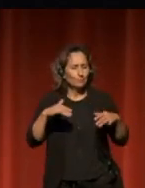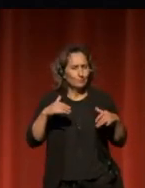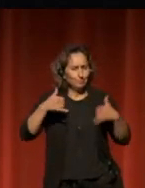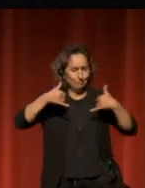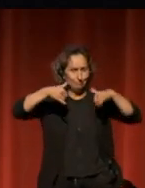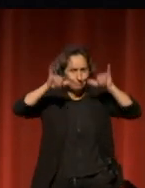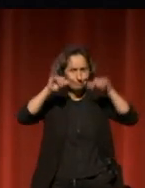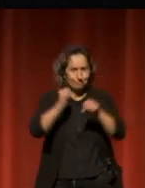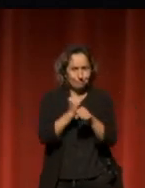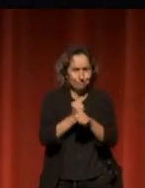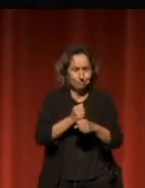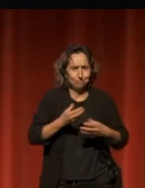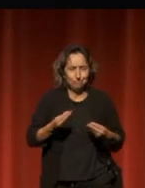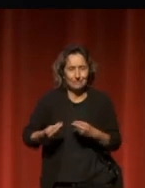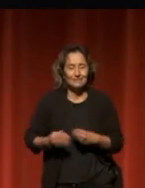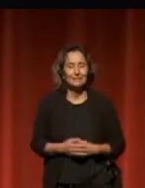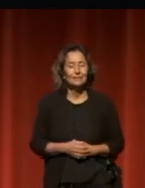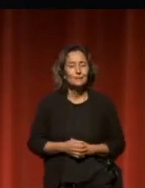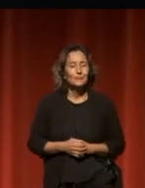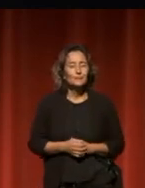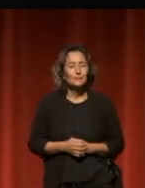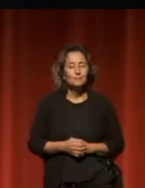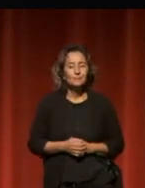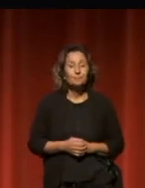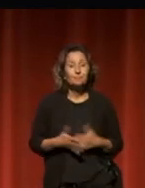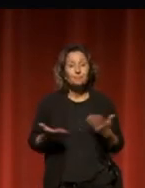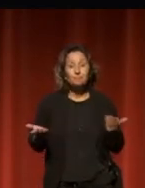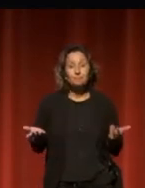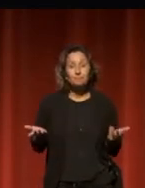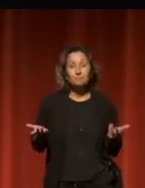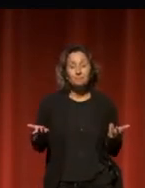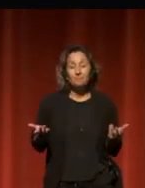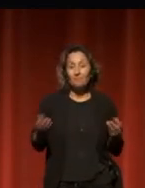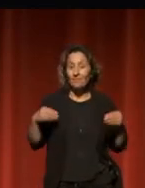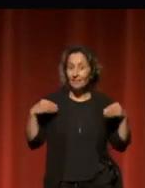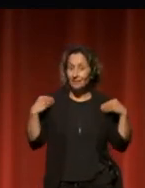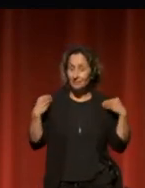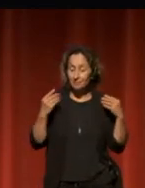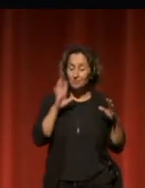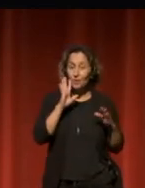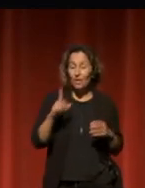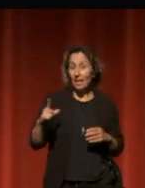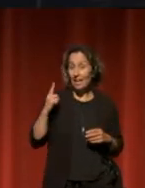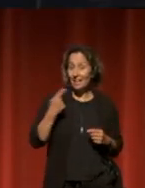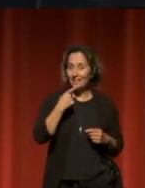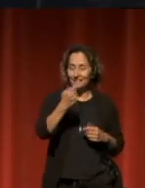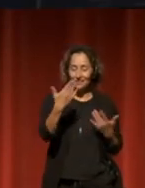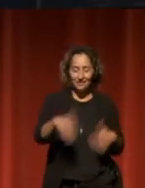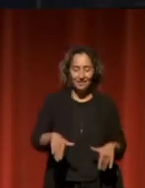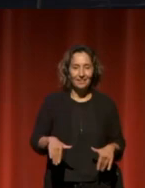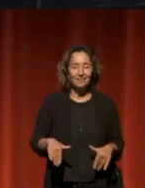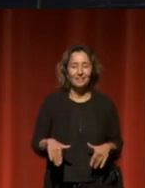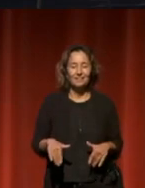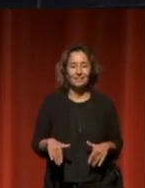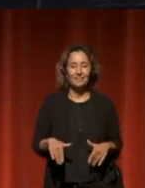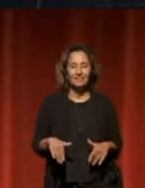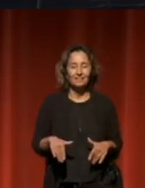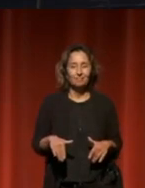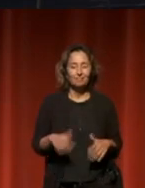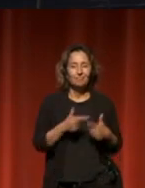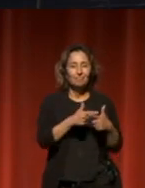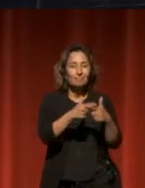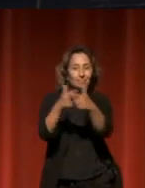intensa, así que vamos a disfrutarla también, como decía ayer, a aprender mucho, a